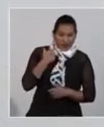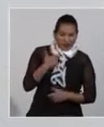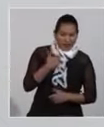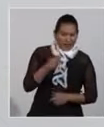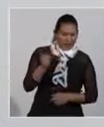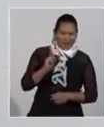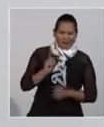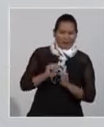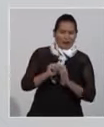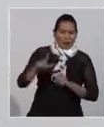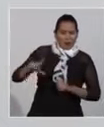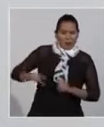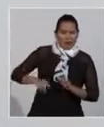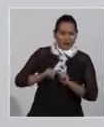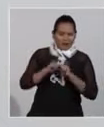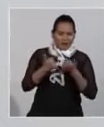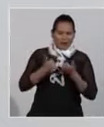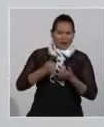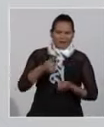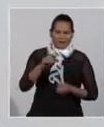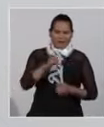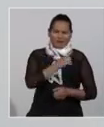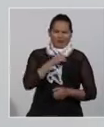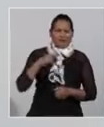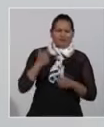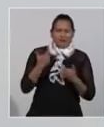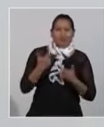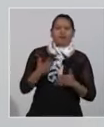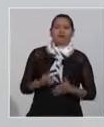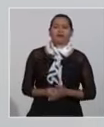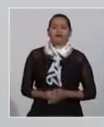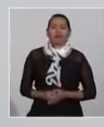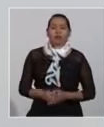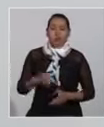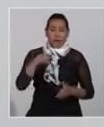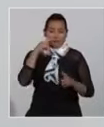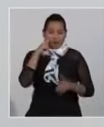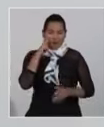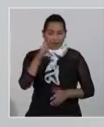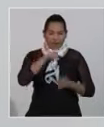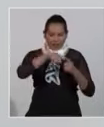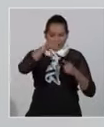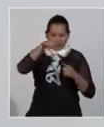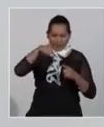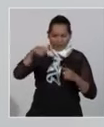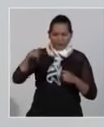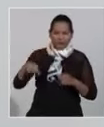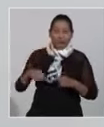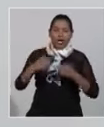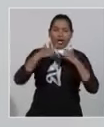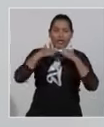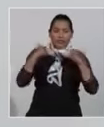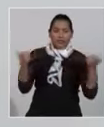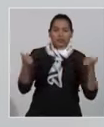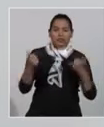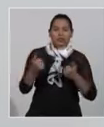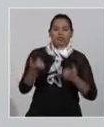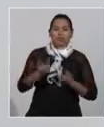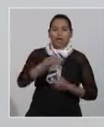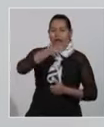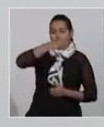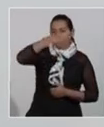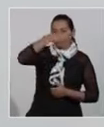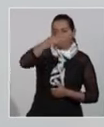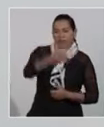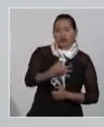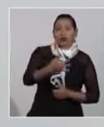endeudado a Puebla. Como podemos observar en la siguiente gráfica, Hacienda informó que Puebla redujo la deuda